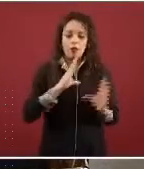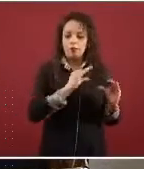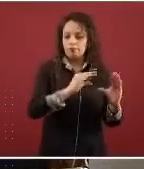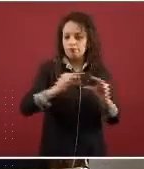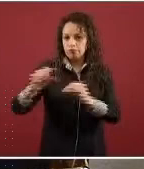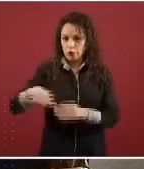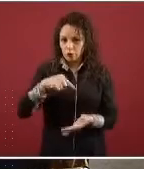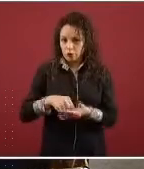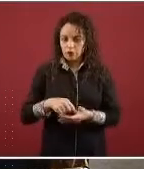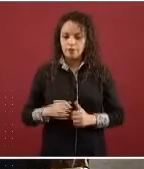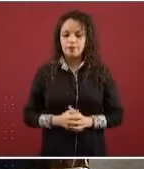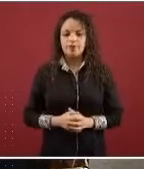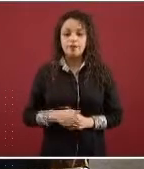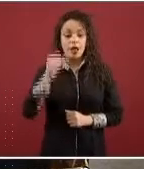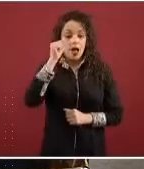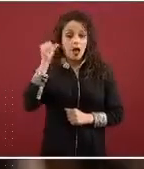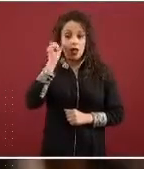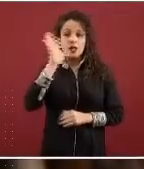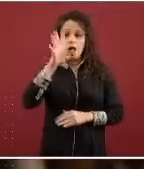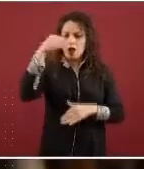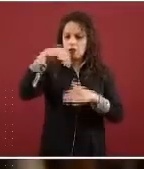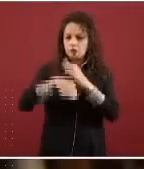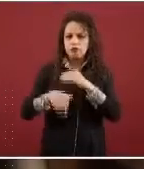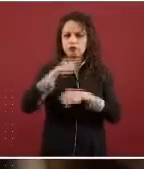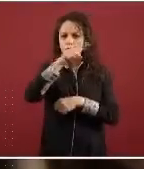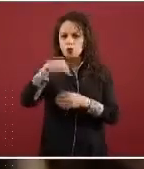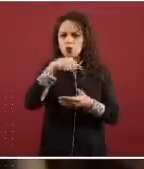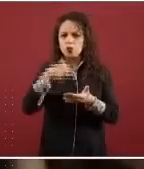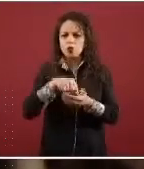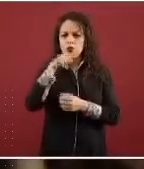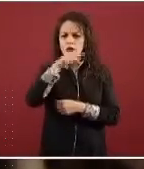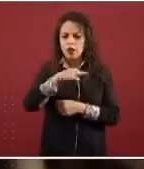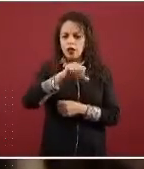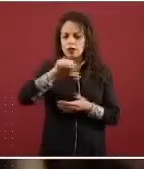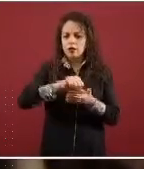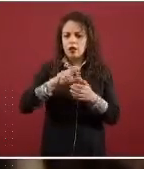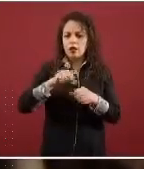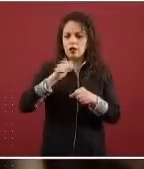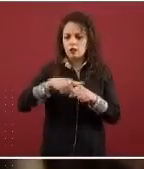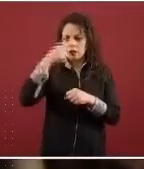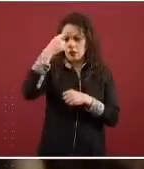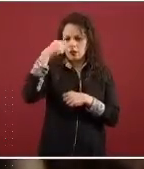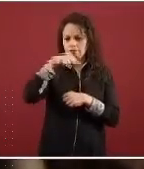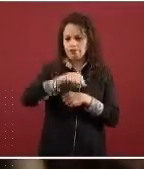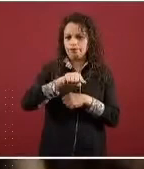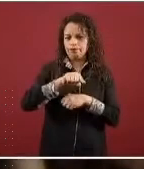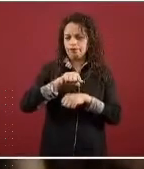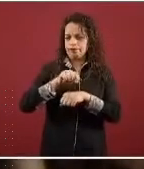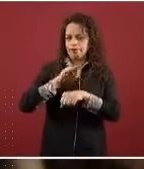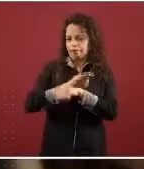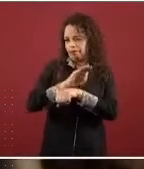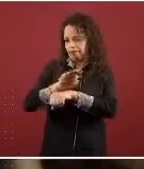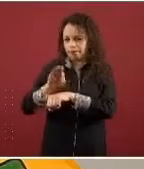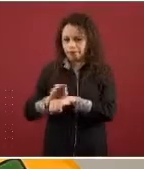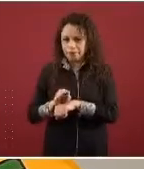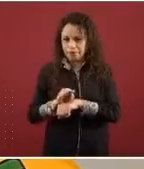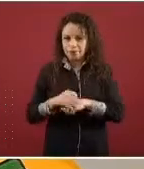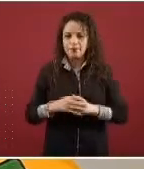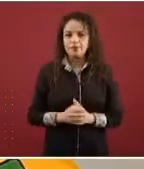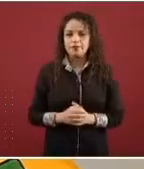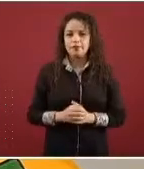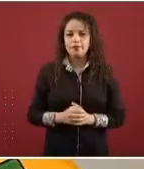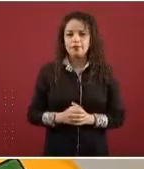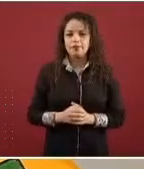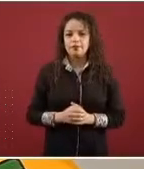inició una visita al Centro Nacional de Contingencias, que está allá en Constituyentes. Van a